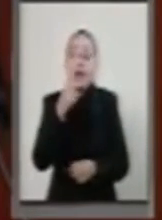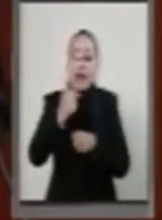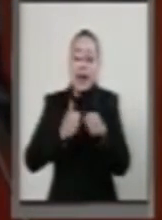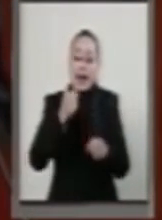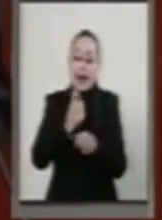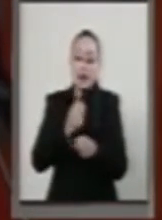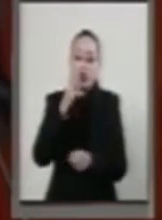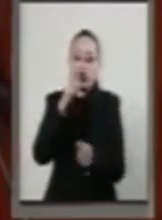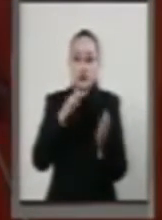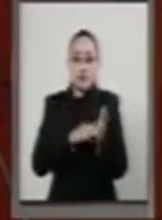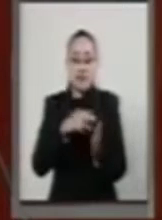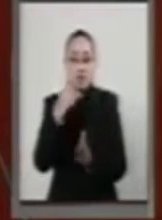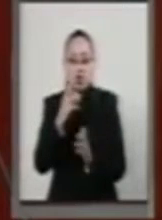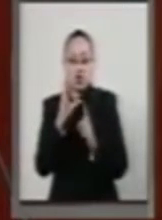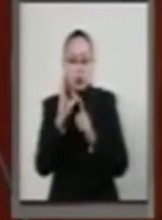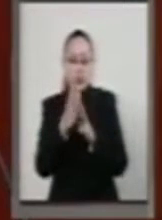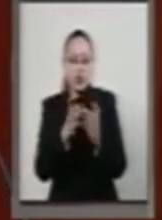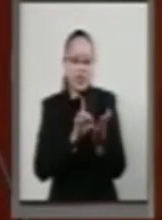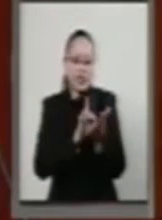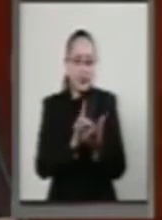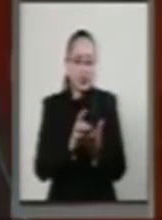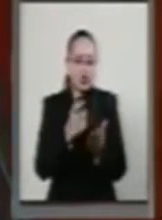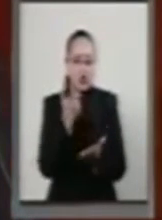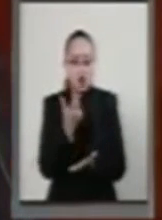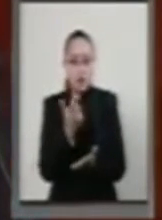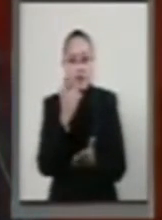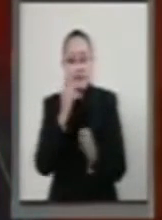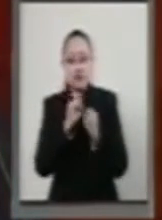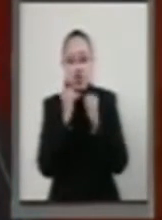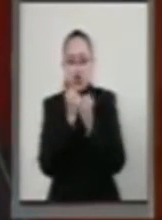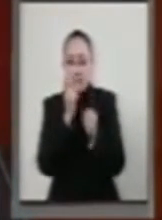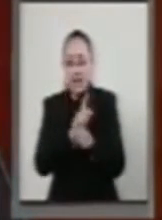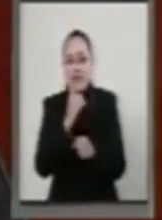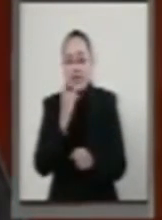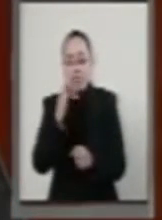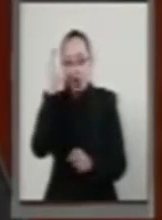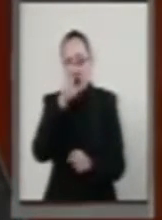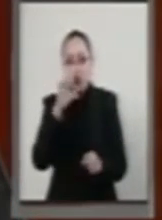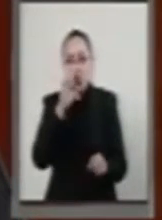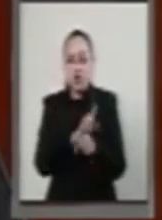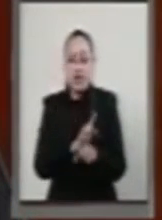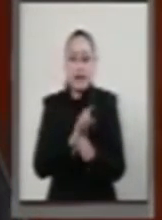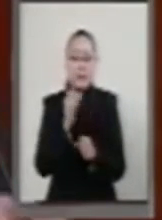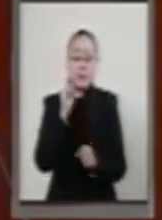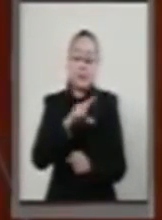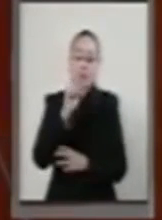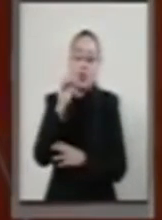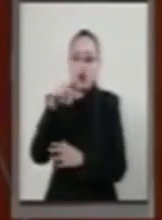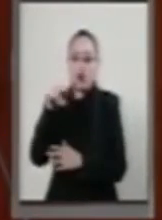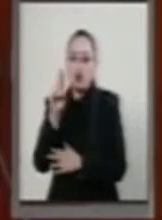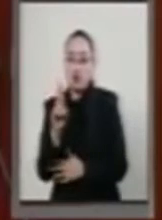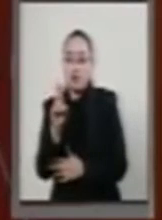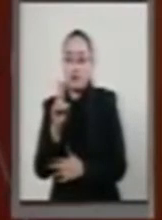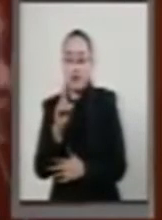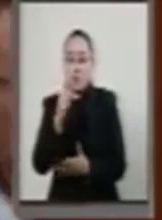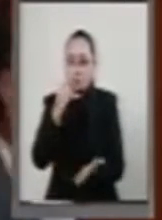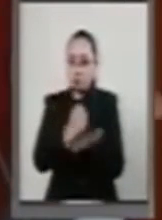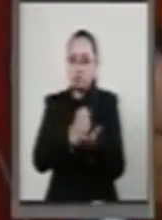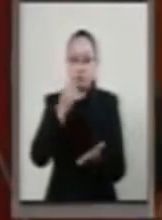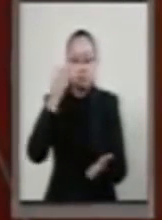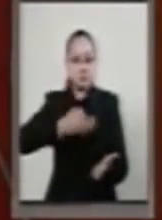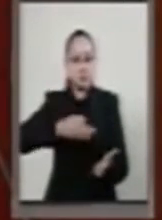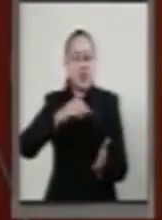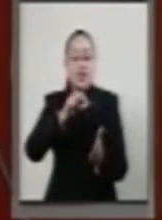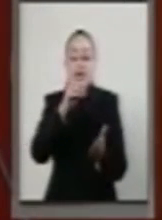el Comité de Derechos Económicos, Sociales y Culturales de las Naciones Unidas aprobó la Observación General número